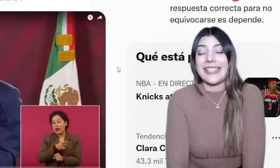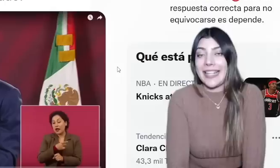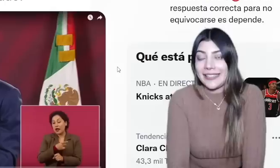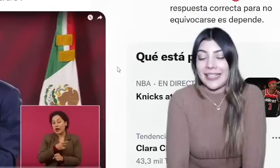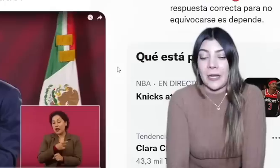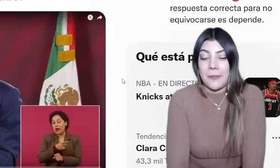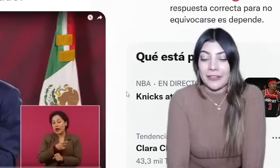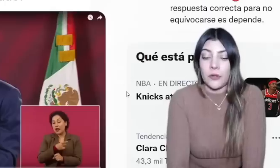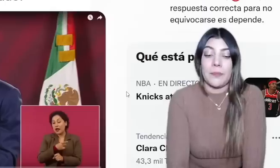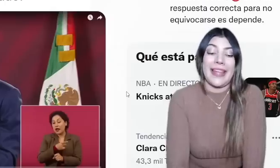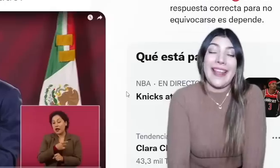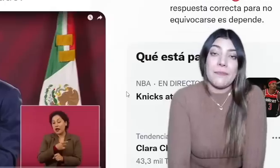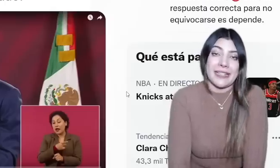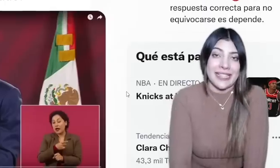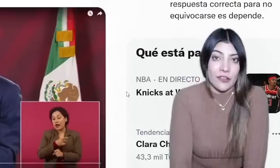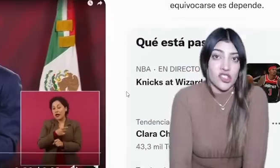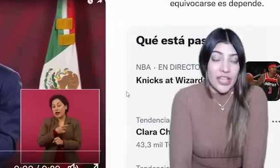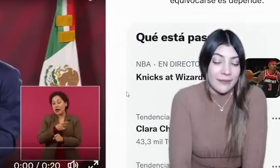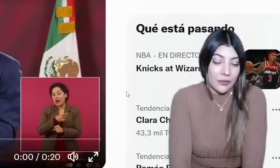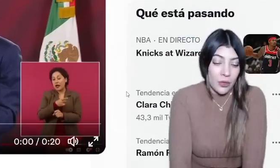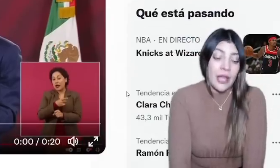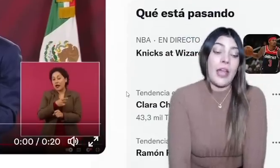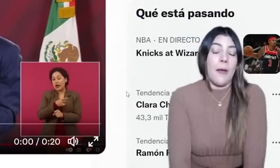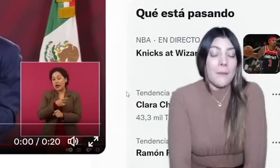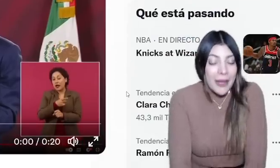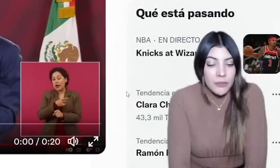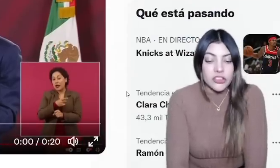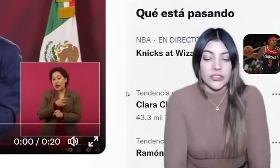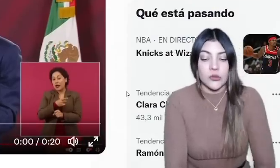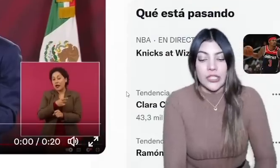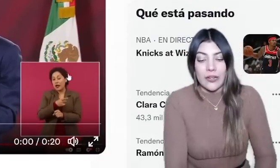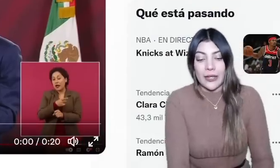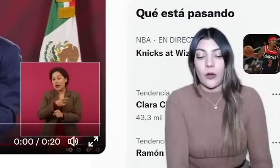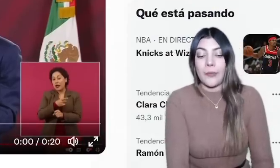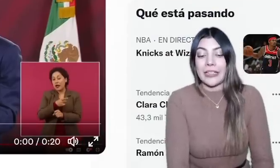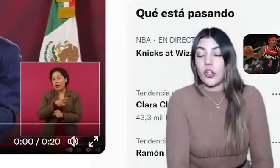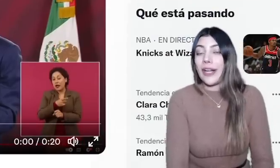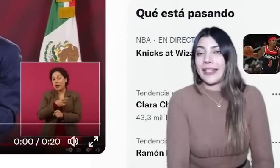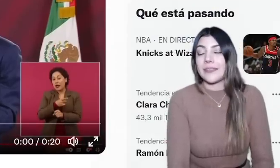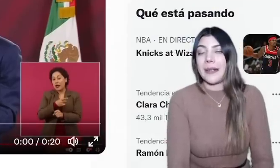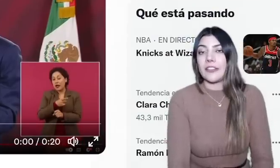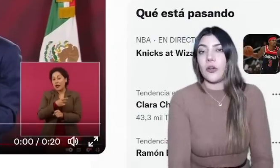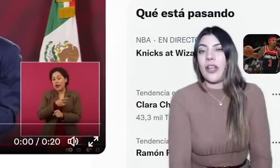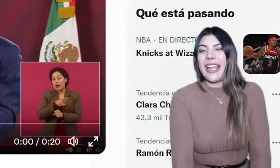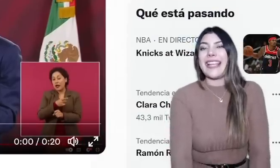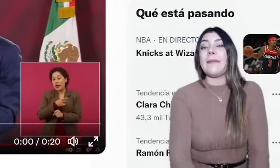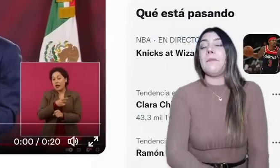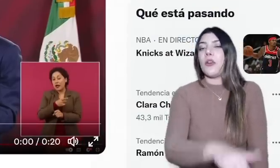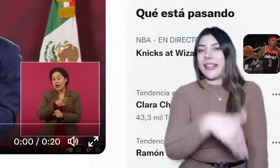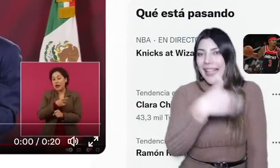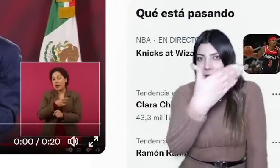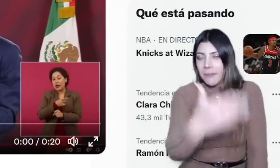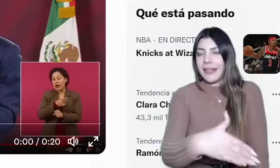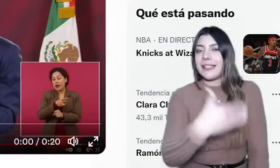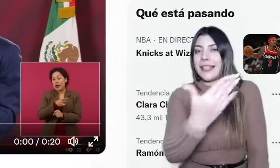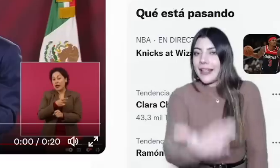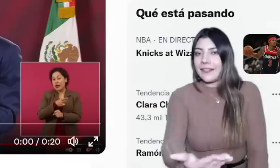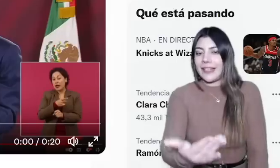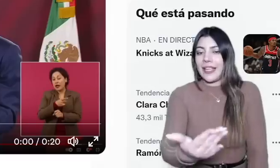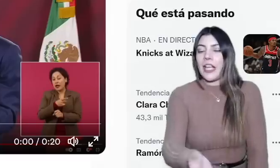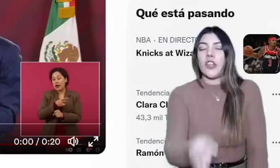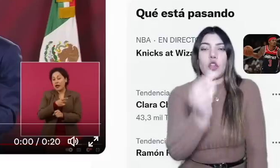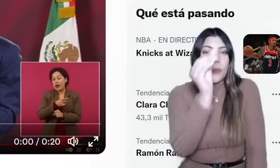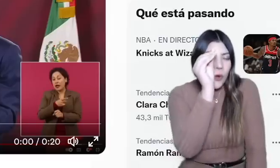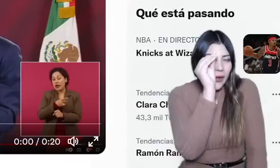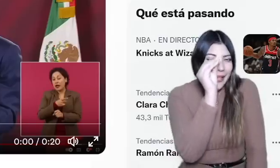del incidente en el metro el pasado sábado. Vamos a escuchar lo que comentó al respecto y por qué el